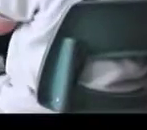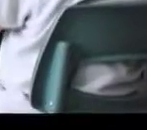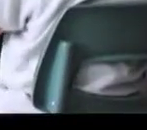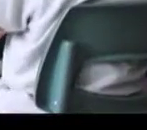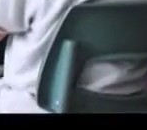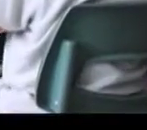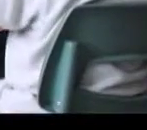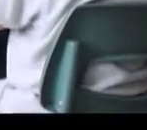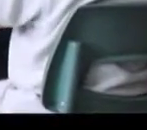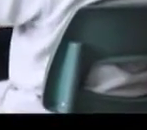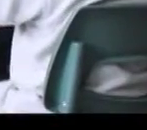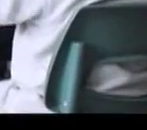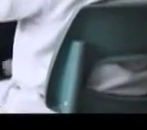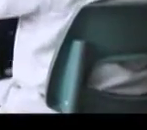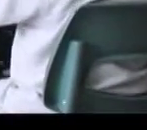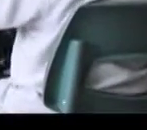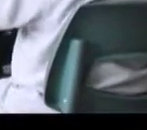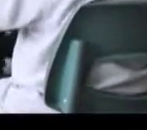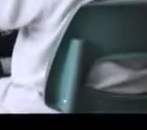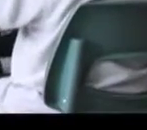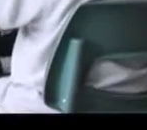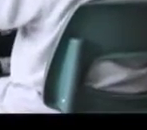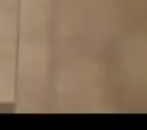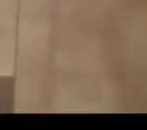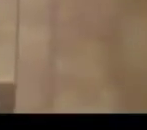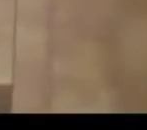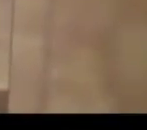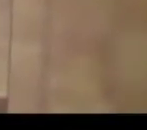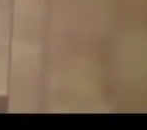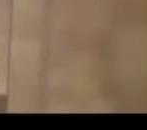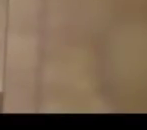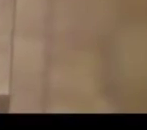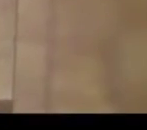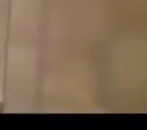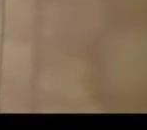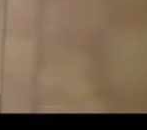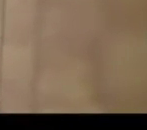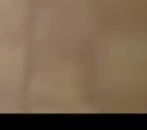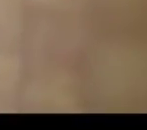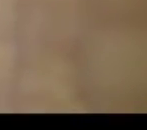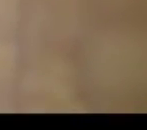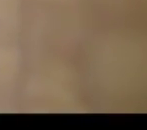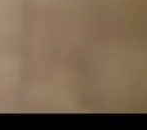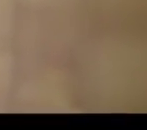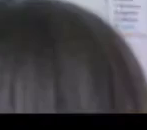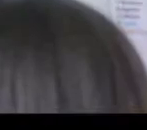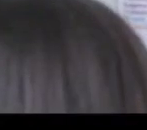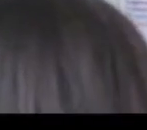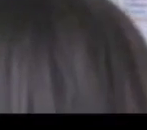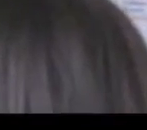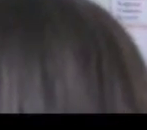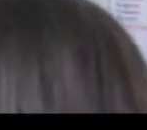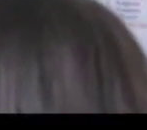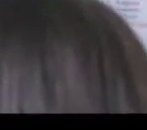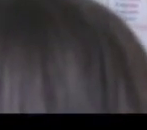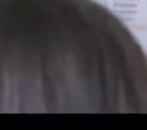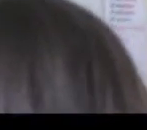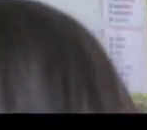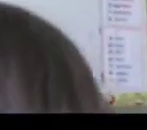¿Qué sucede? La fecha de concentración. Ok, vamos a tratar este momento de...